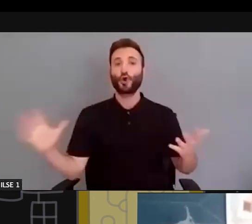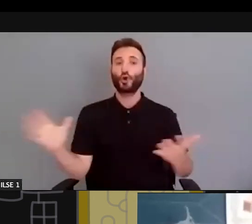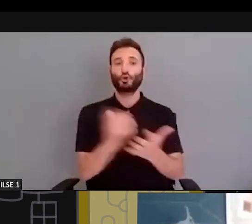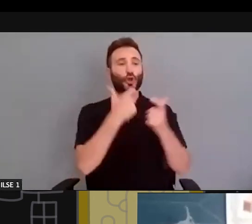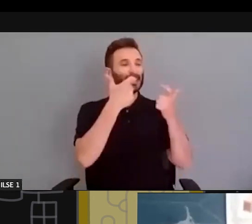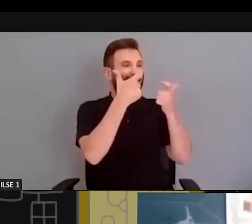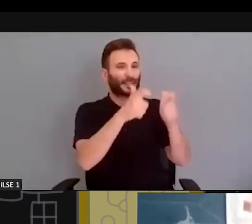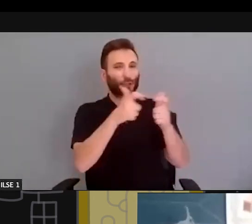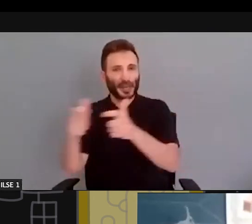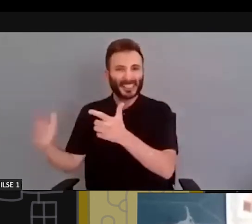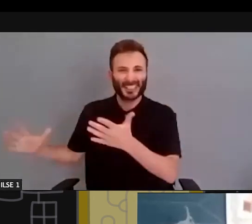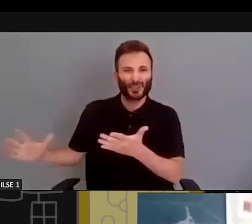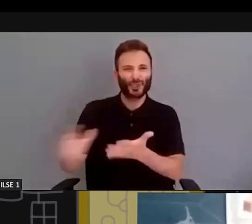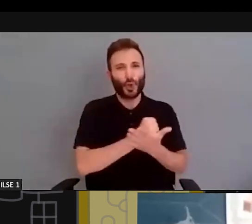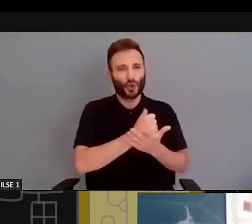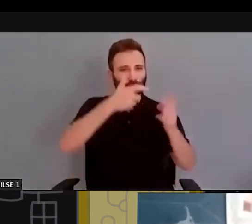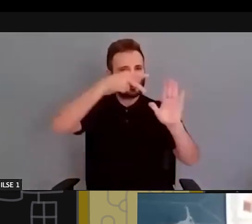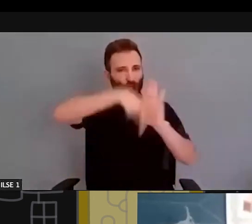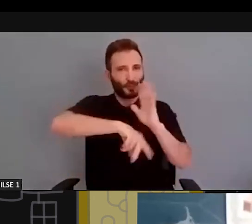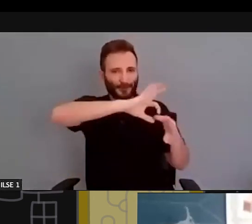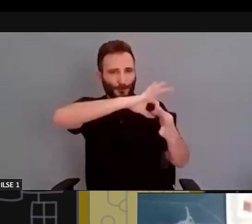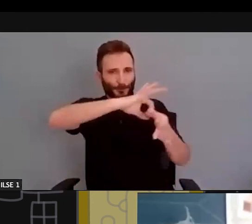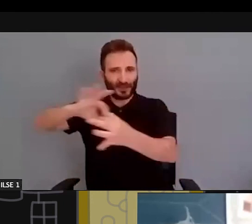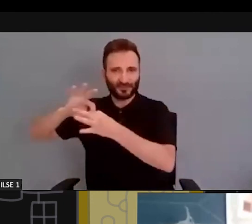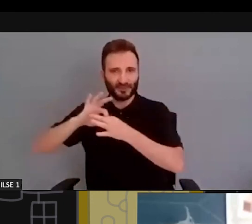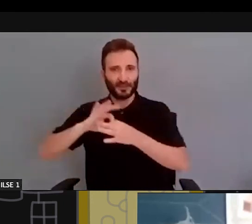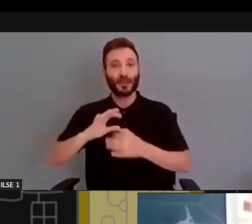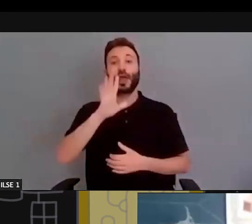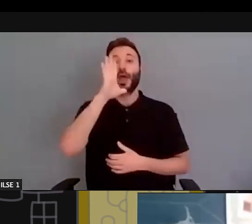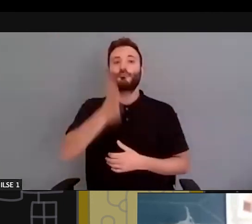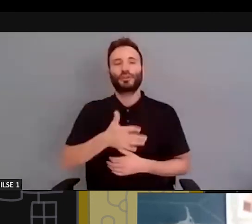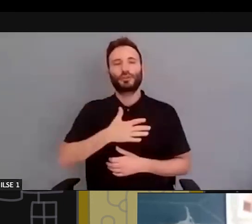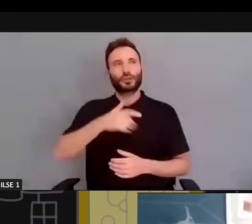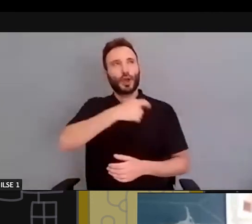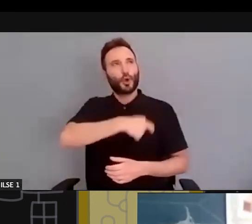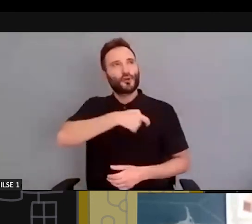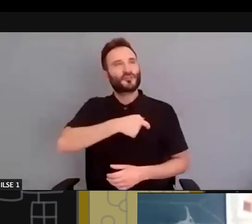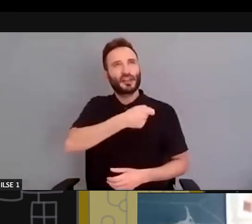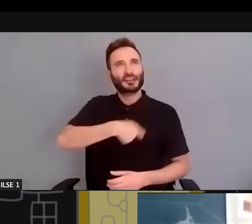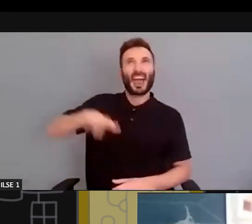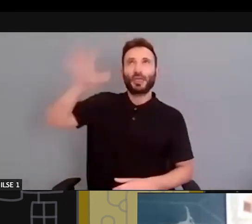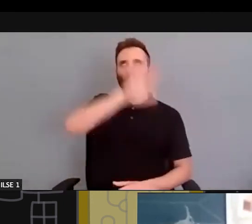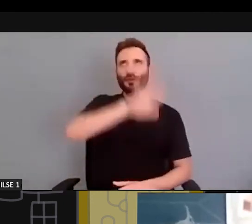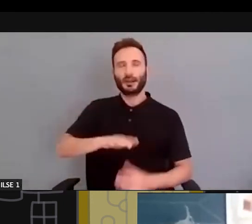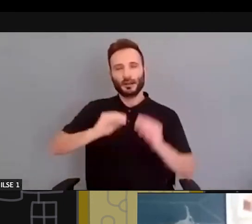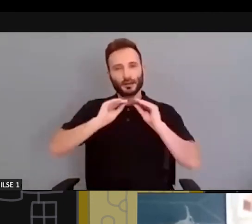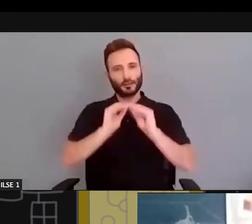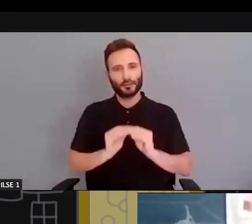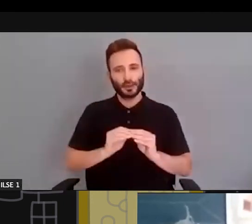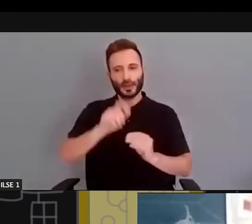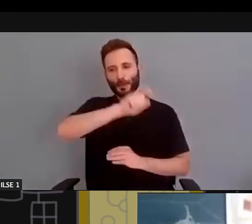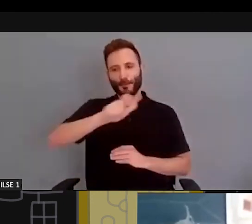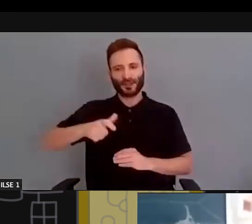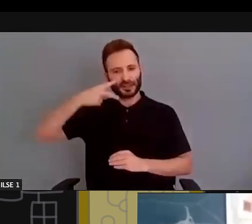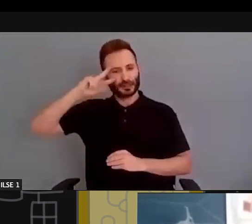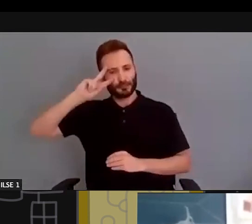eslabones, ¿no? Entonces era difícil desde configurar un comité nacional con expertos con conocimiento y experiencia en